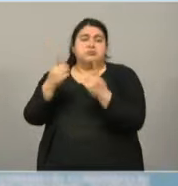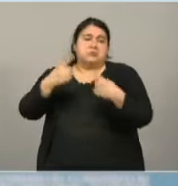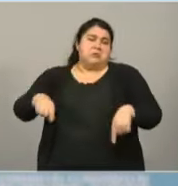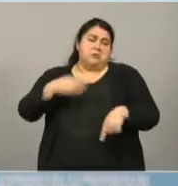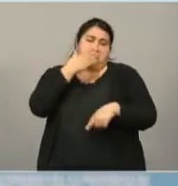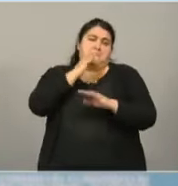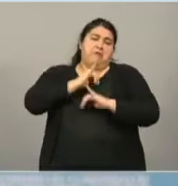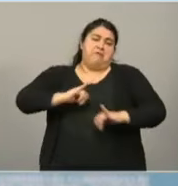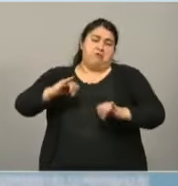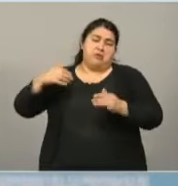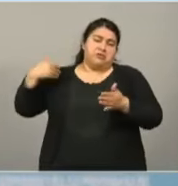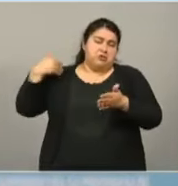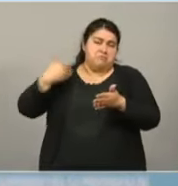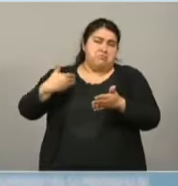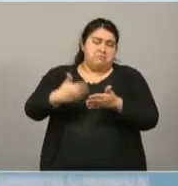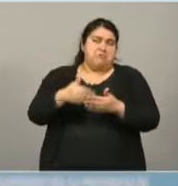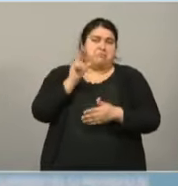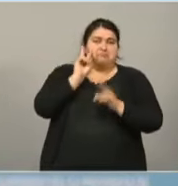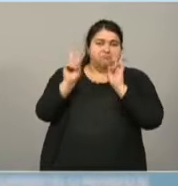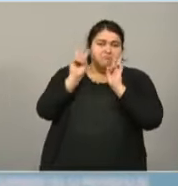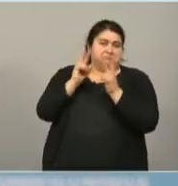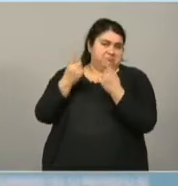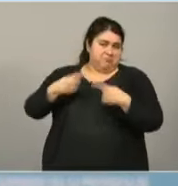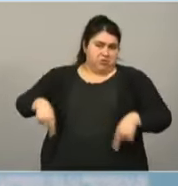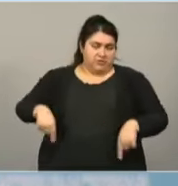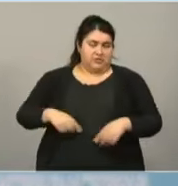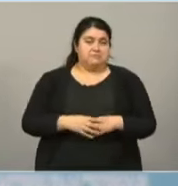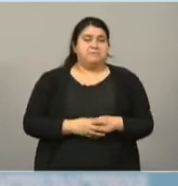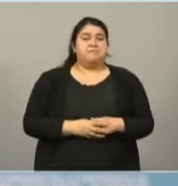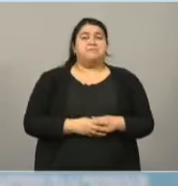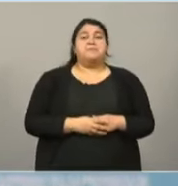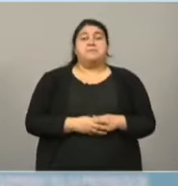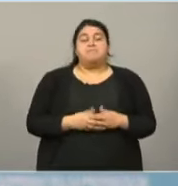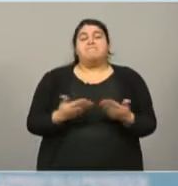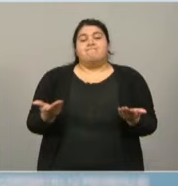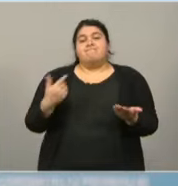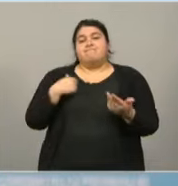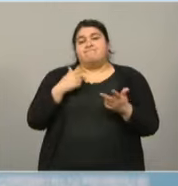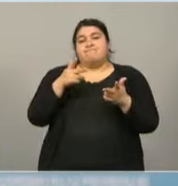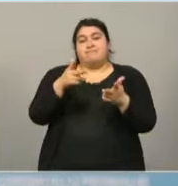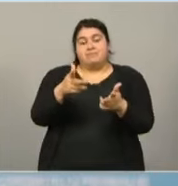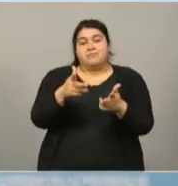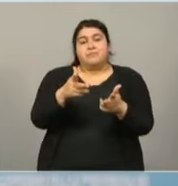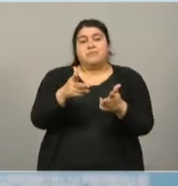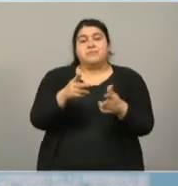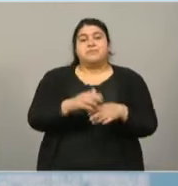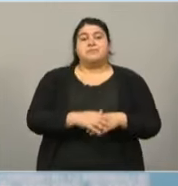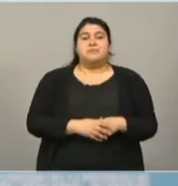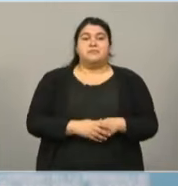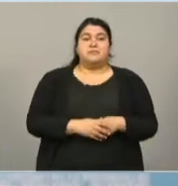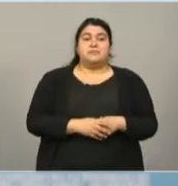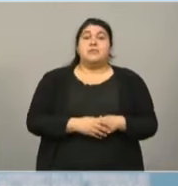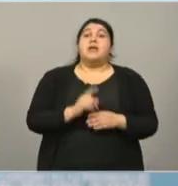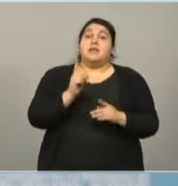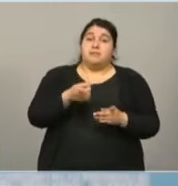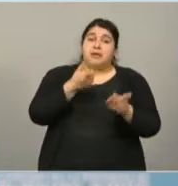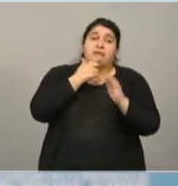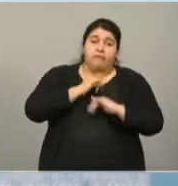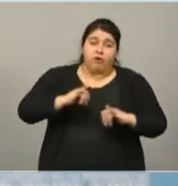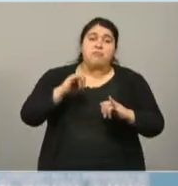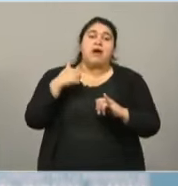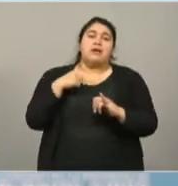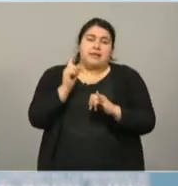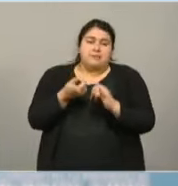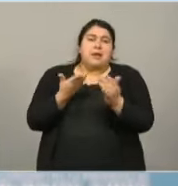los los distintos ribetes de de esta cuestión Yo quiero decirles informar y